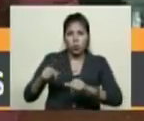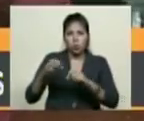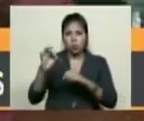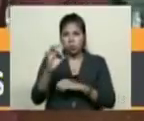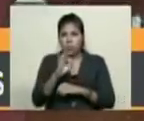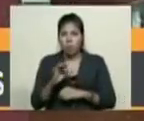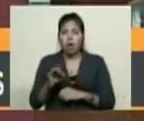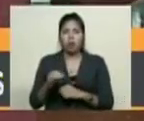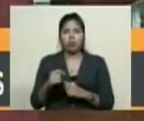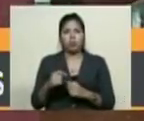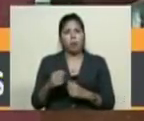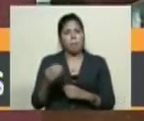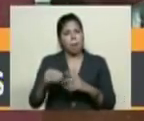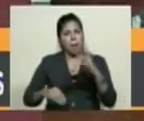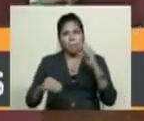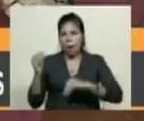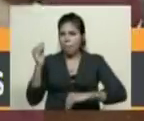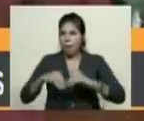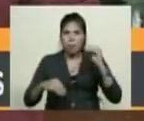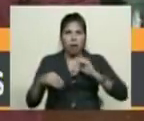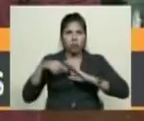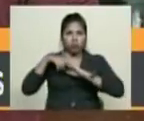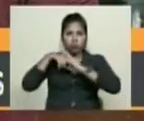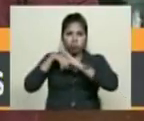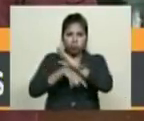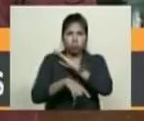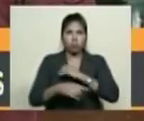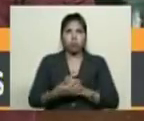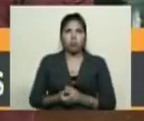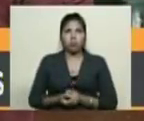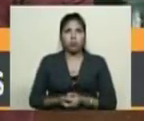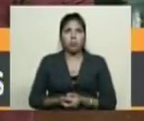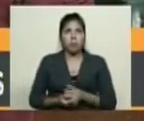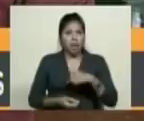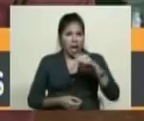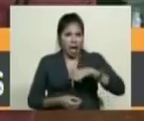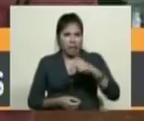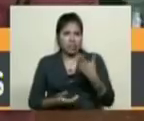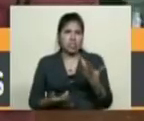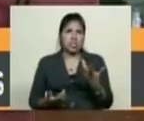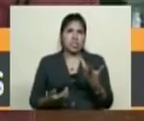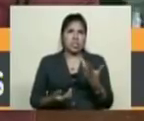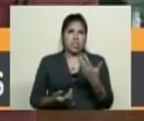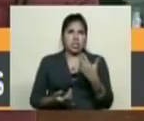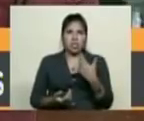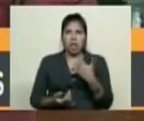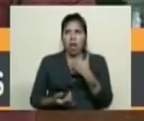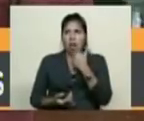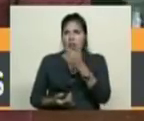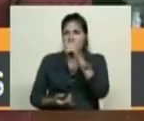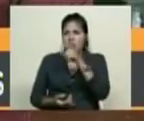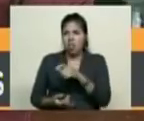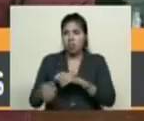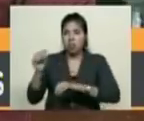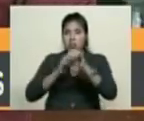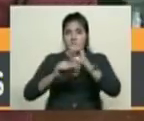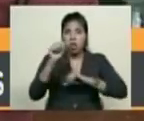más, mucho más a profundidad, ¿no? Aquí no va a haber padrinos que